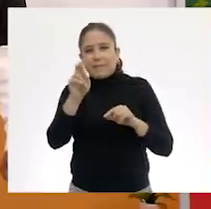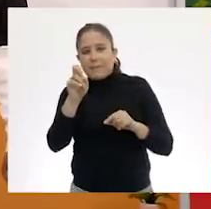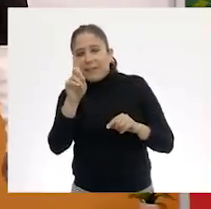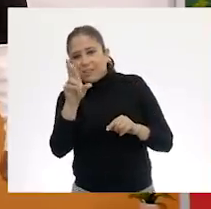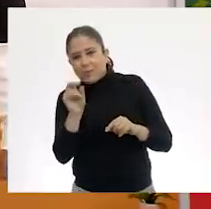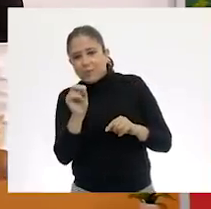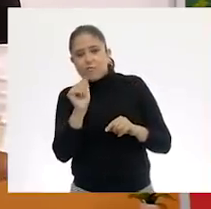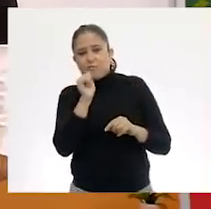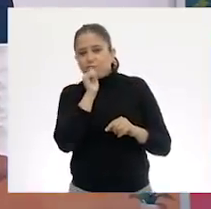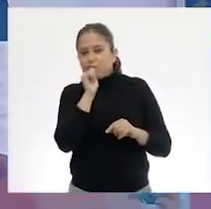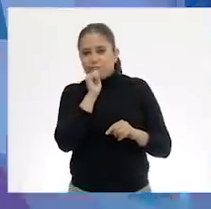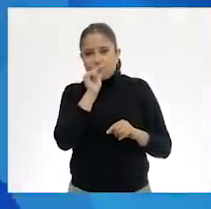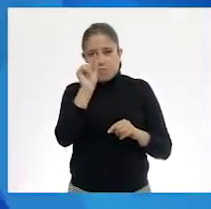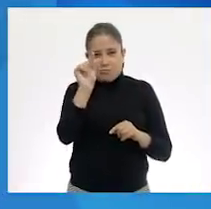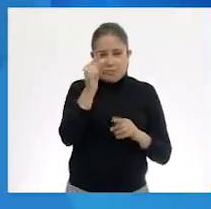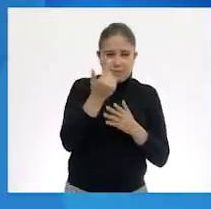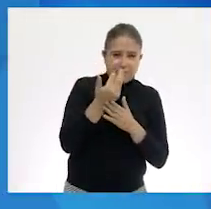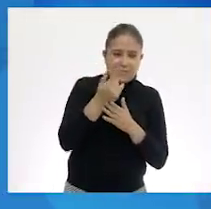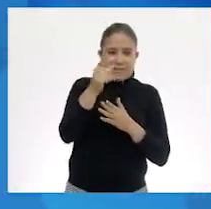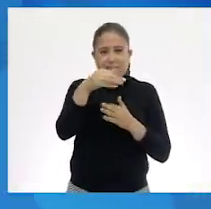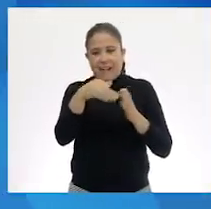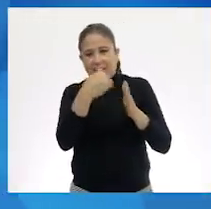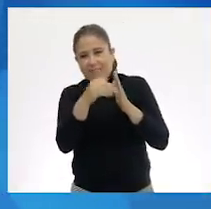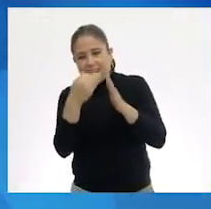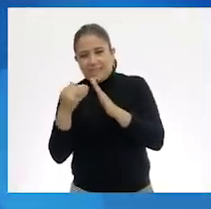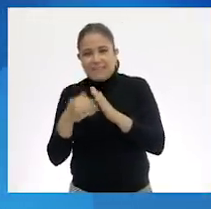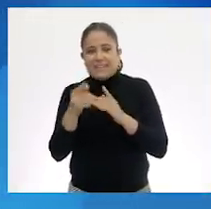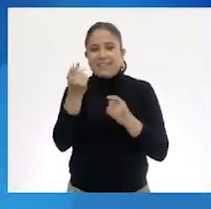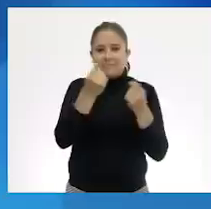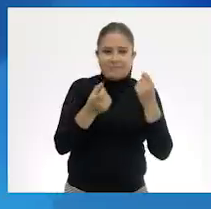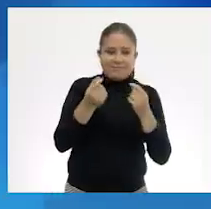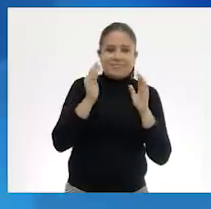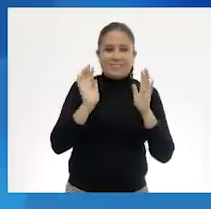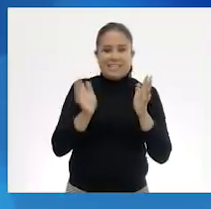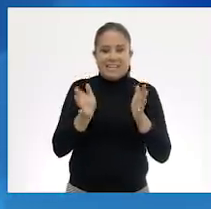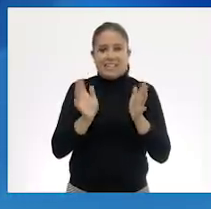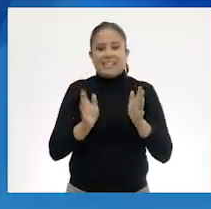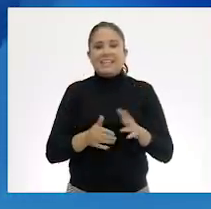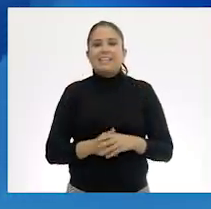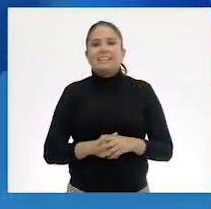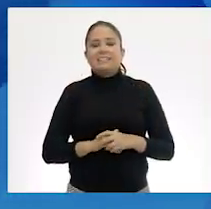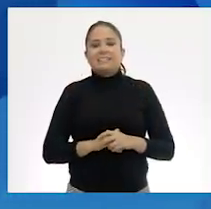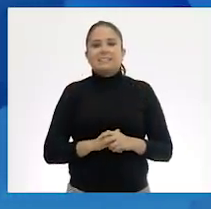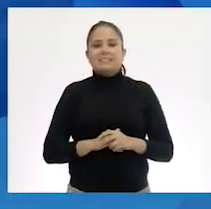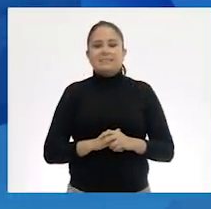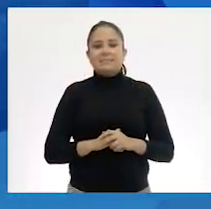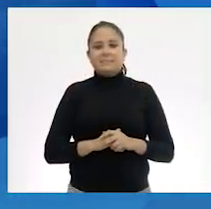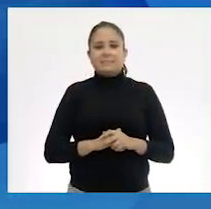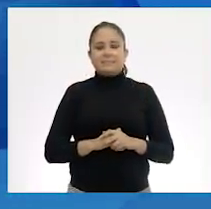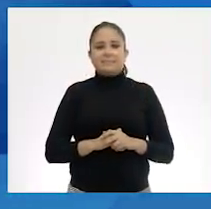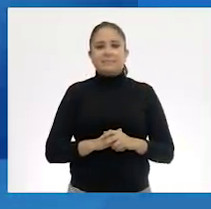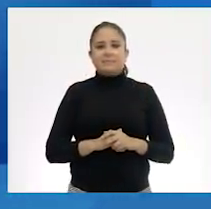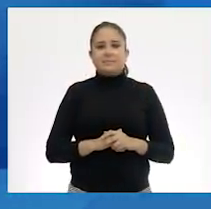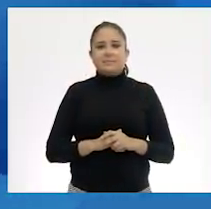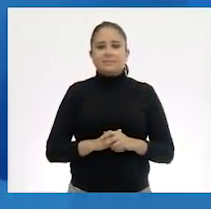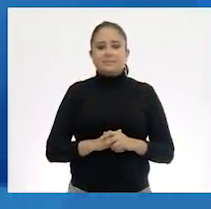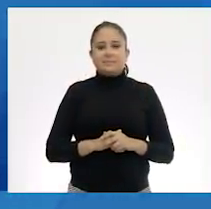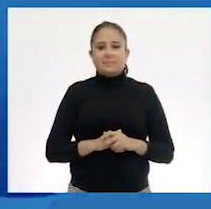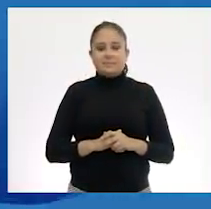todavía dice que un momentito... Creo que le falta un poquito. Sí, y no. Que ya lo tendrá en unos segundos más.